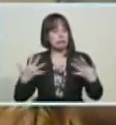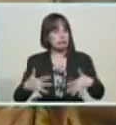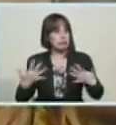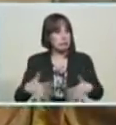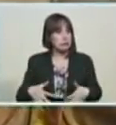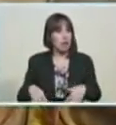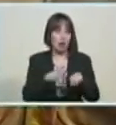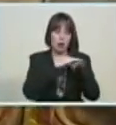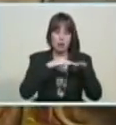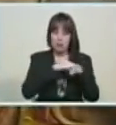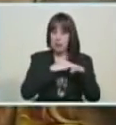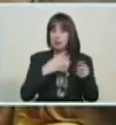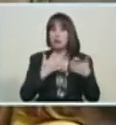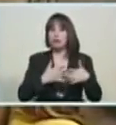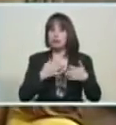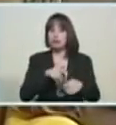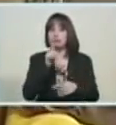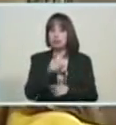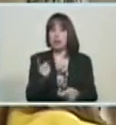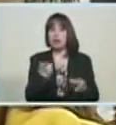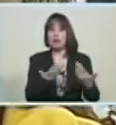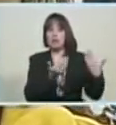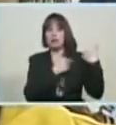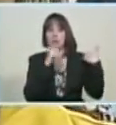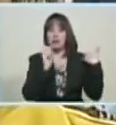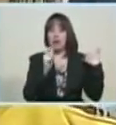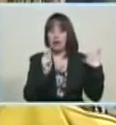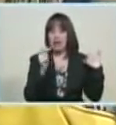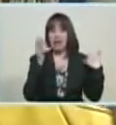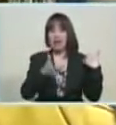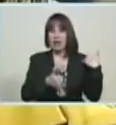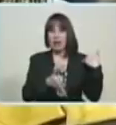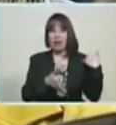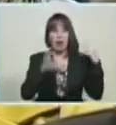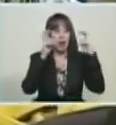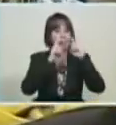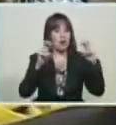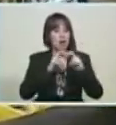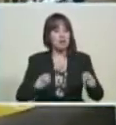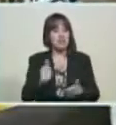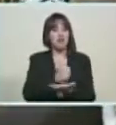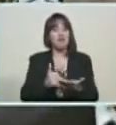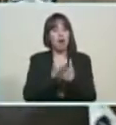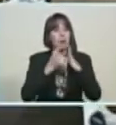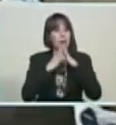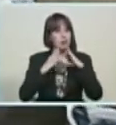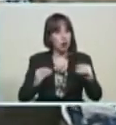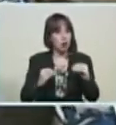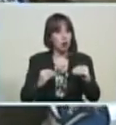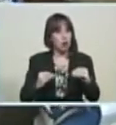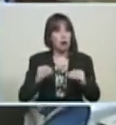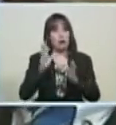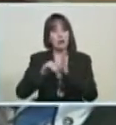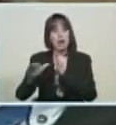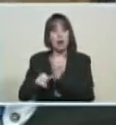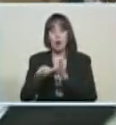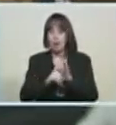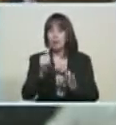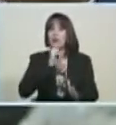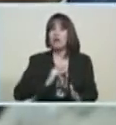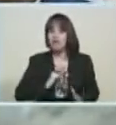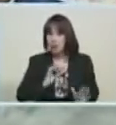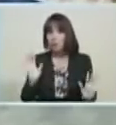Comercio Interior, la primera tarea que le doy, revise esas redes que estén robando al pueblo. Me